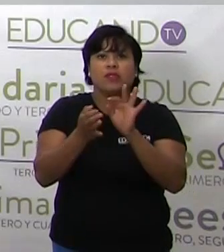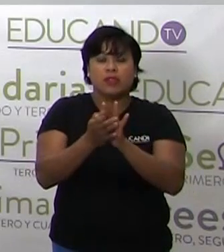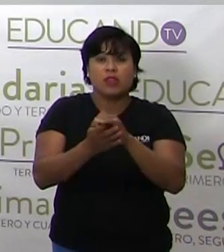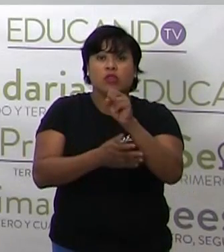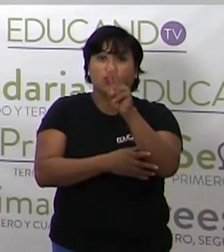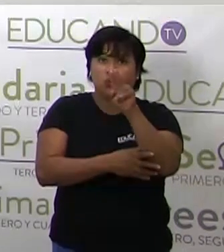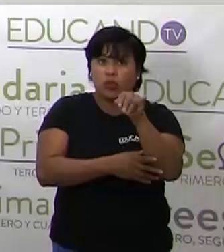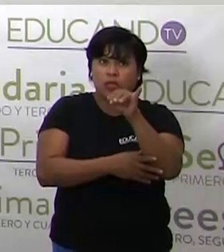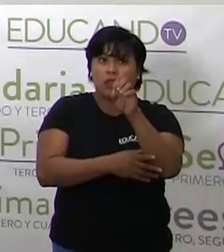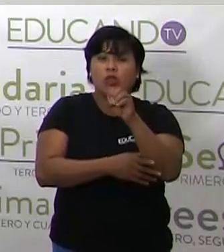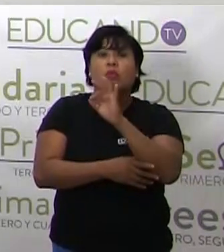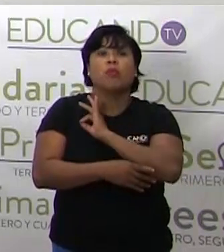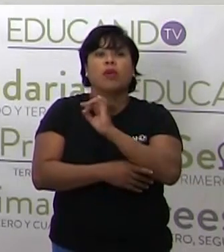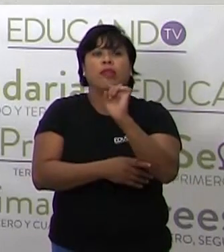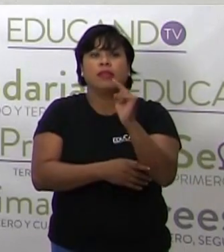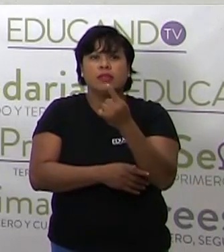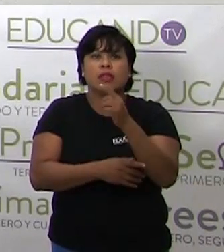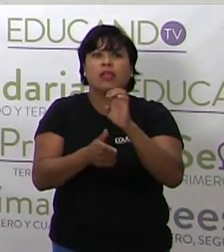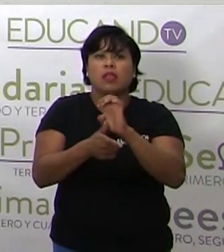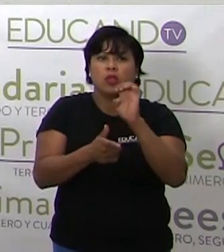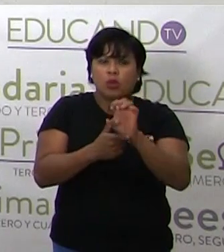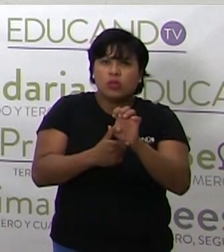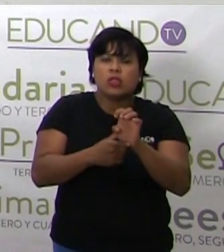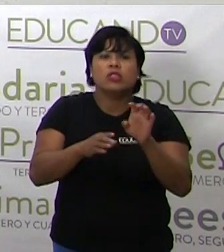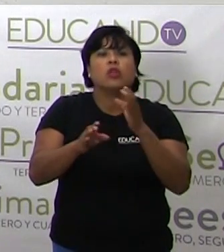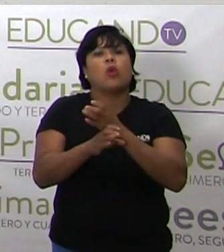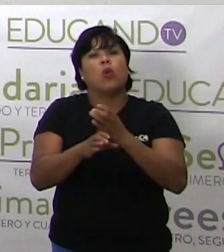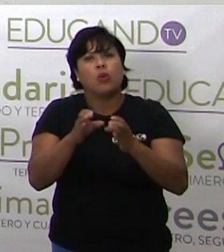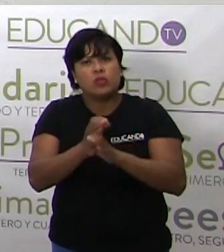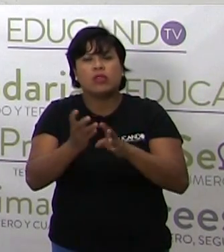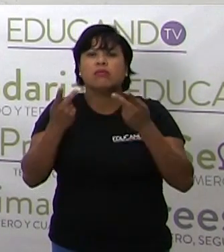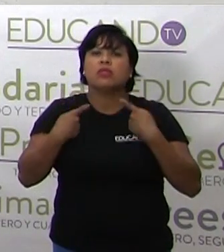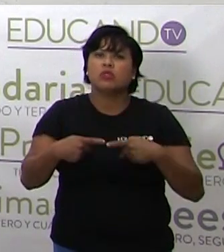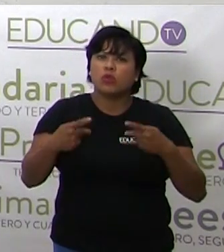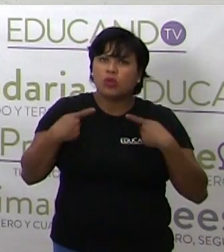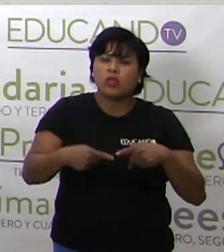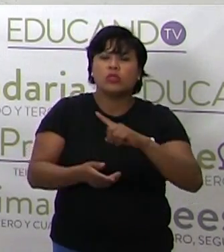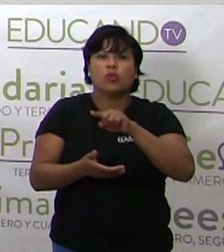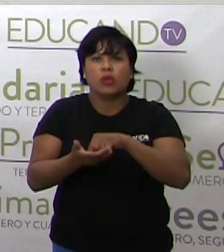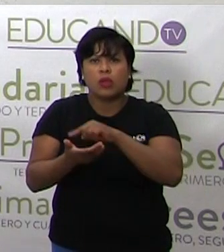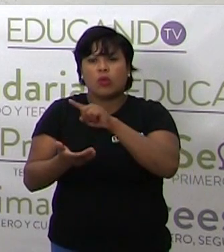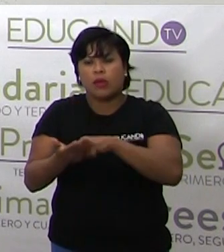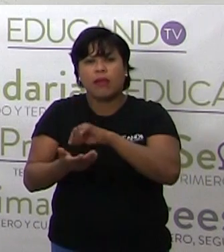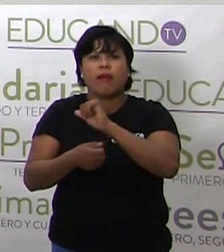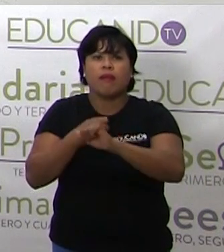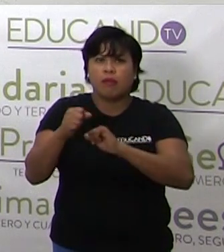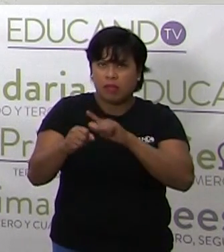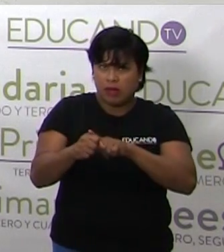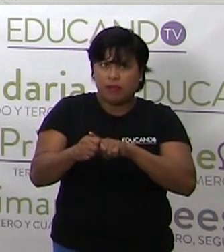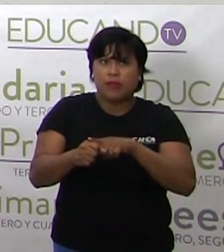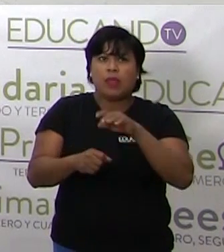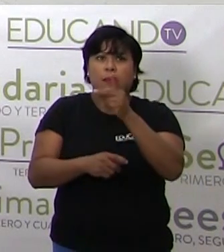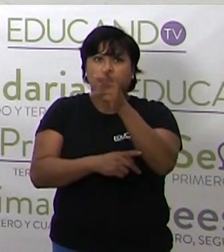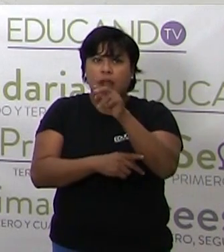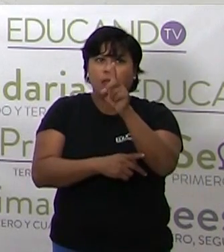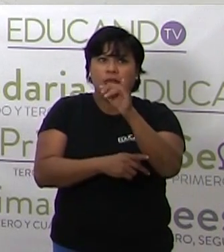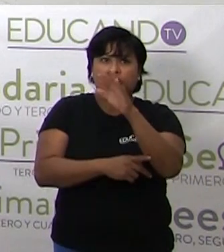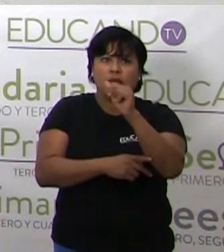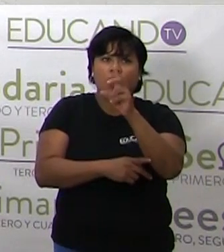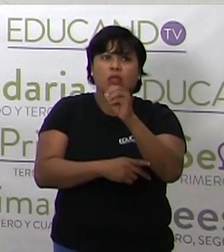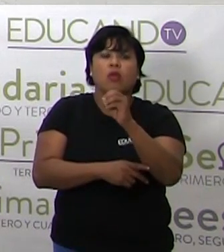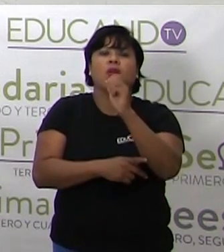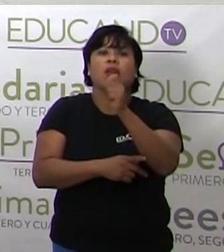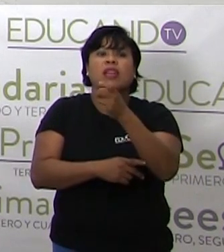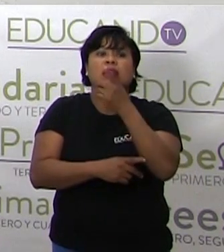Los sujetos pueden ser, entonces, cosas, personajes, lugares, animales. El predicado es lo que